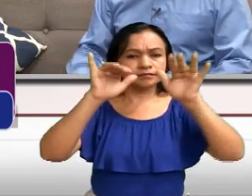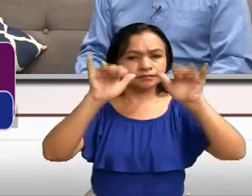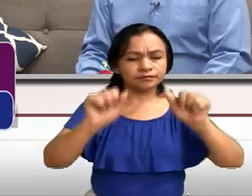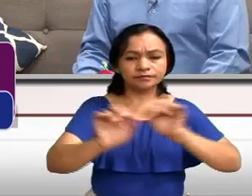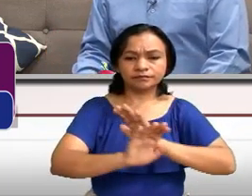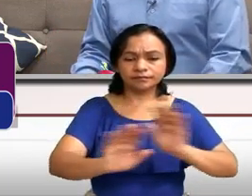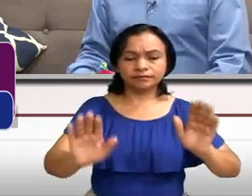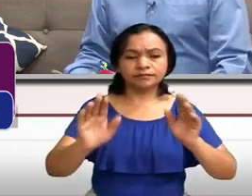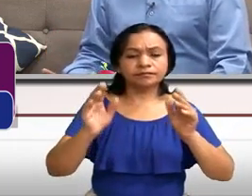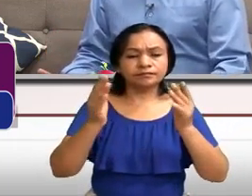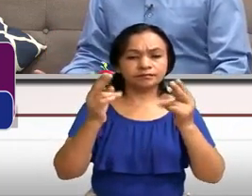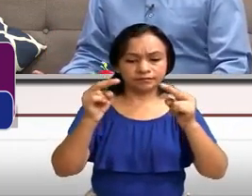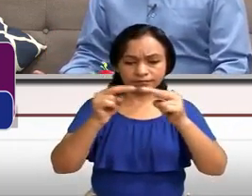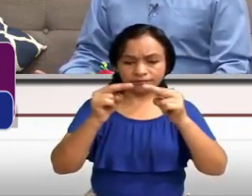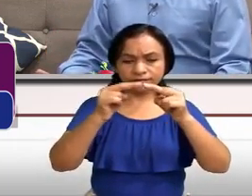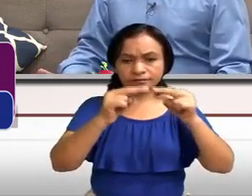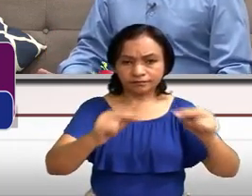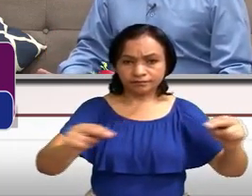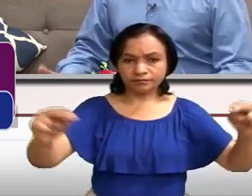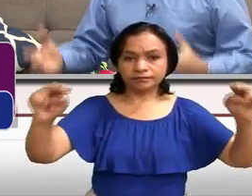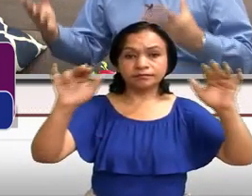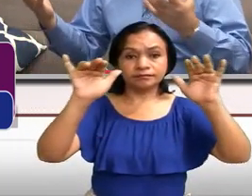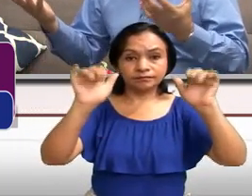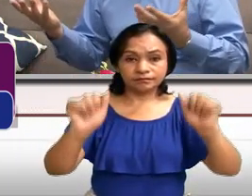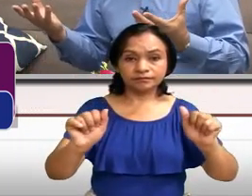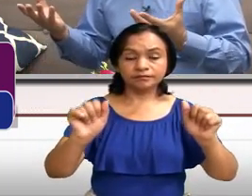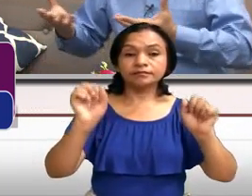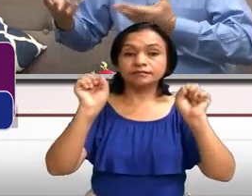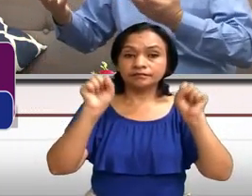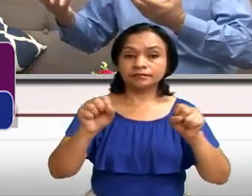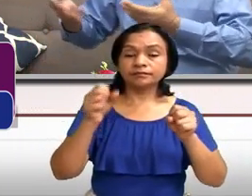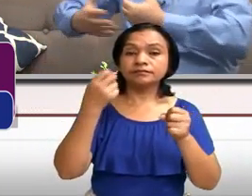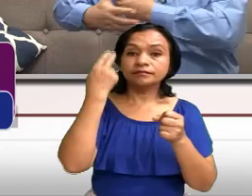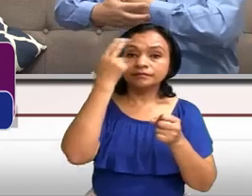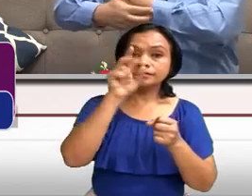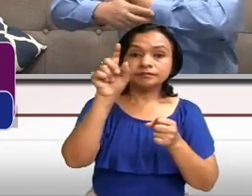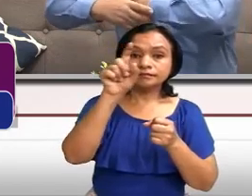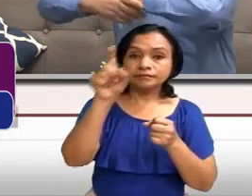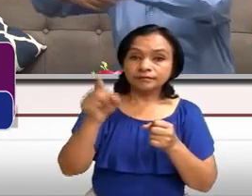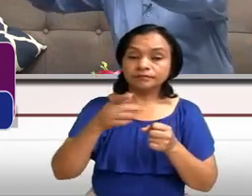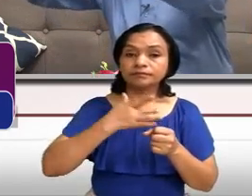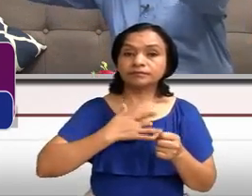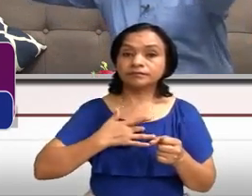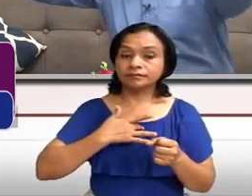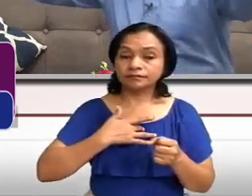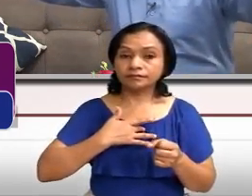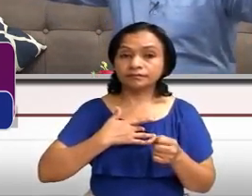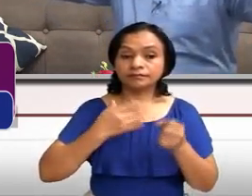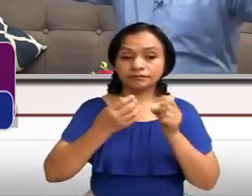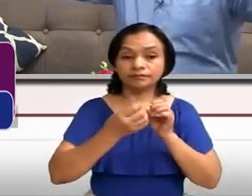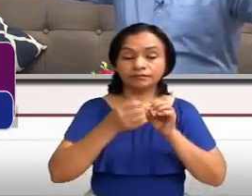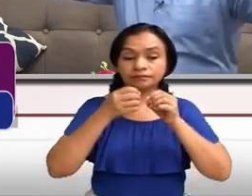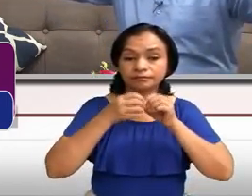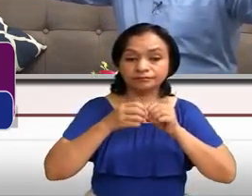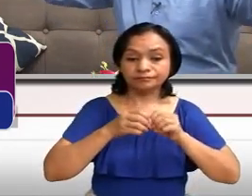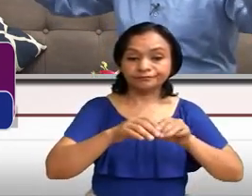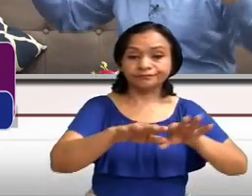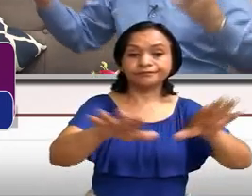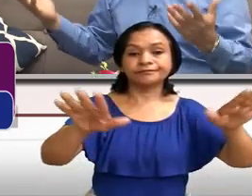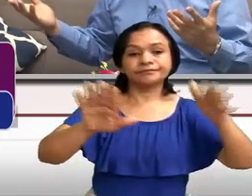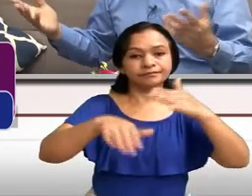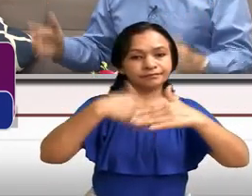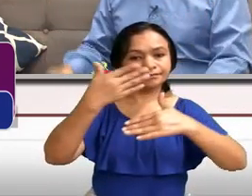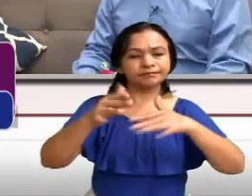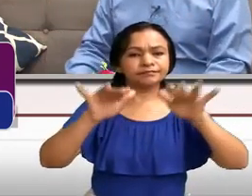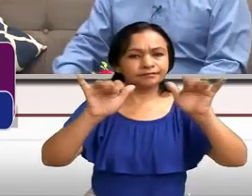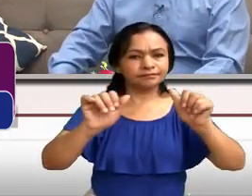conectado, ya también se licitó la capacidad de internet que se va a requerir para poderla distribuir, ya